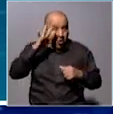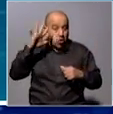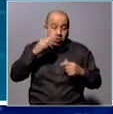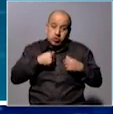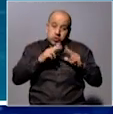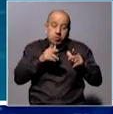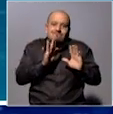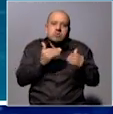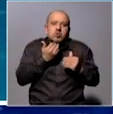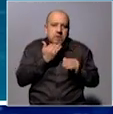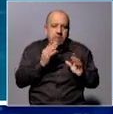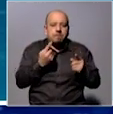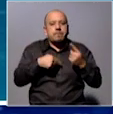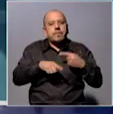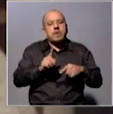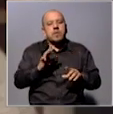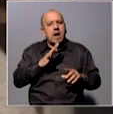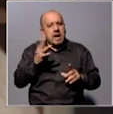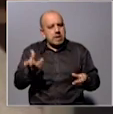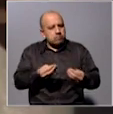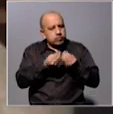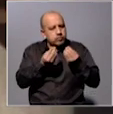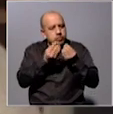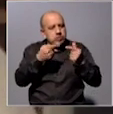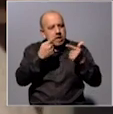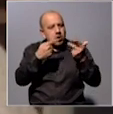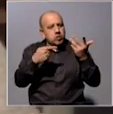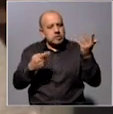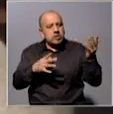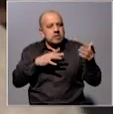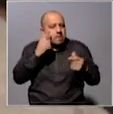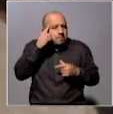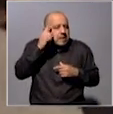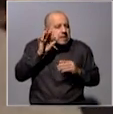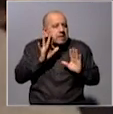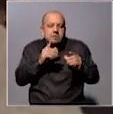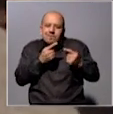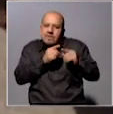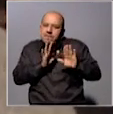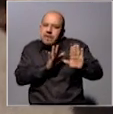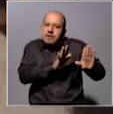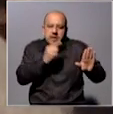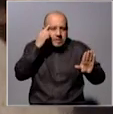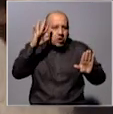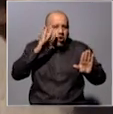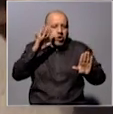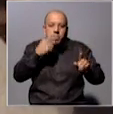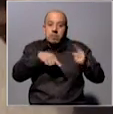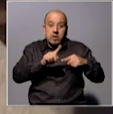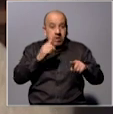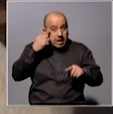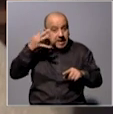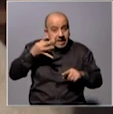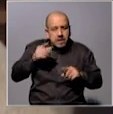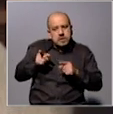puedo opinar al respecto, pero hay muchas cosas que se creen que son de otro orden psicológico y en realidad tienen que ver con